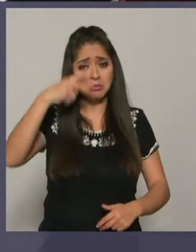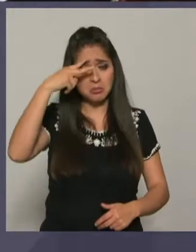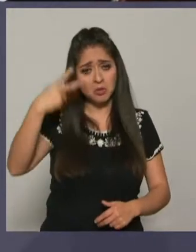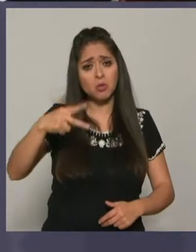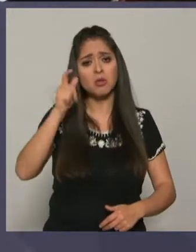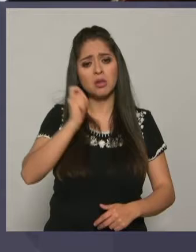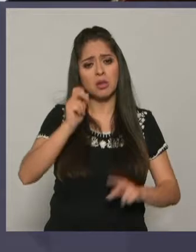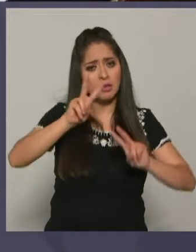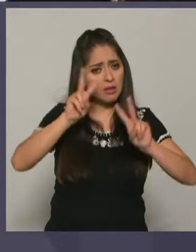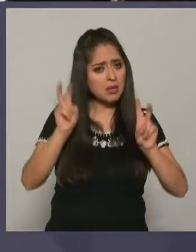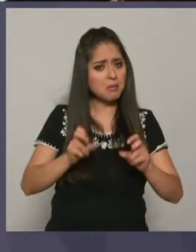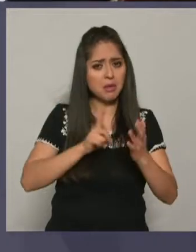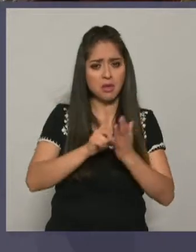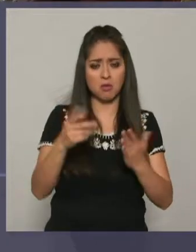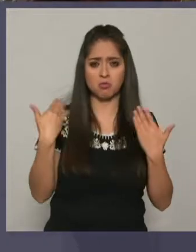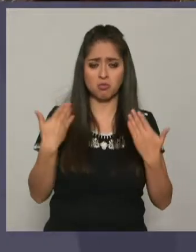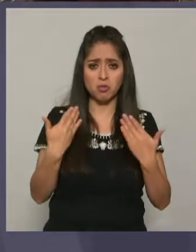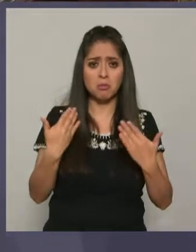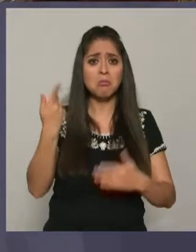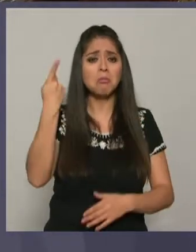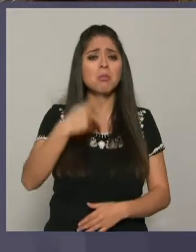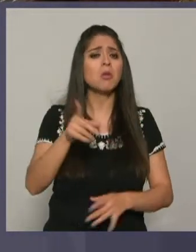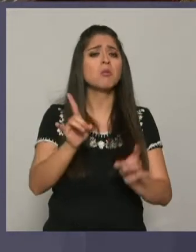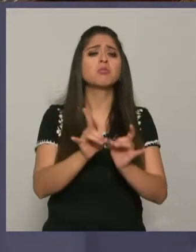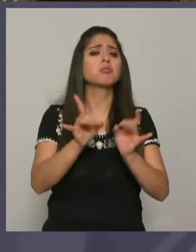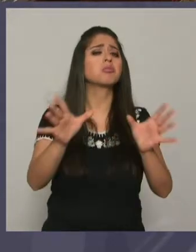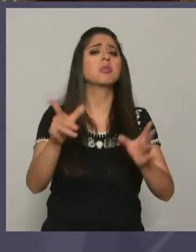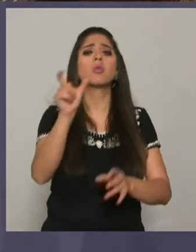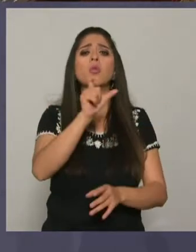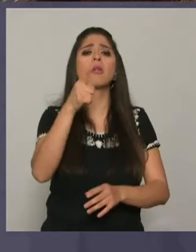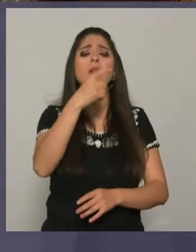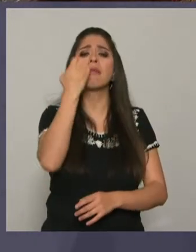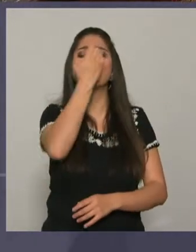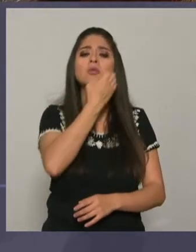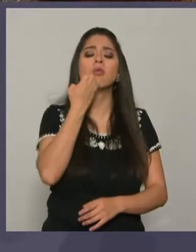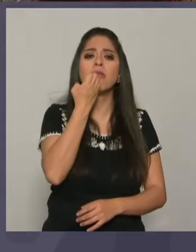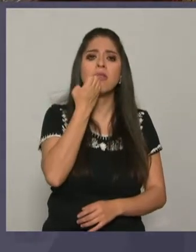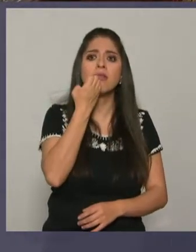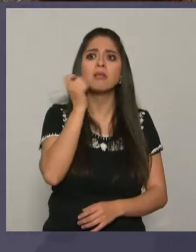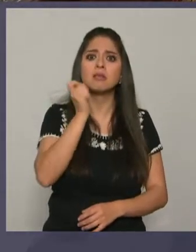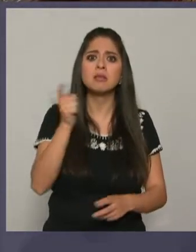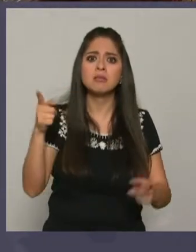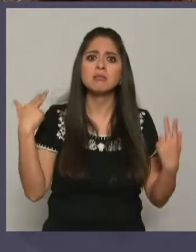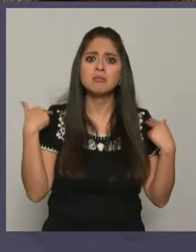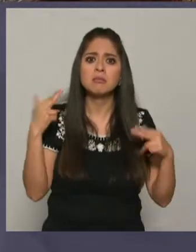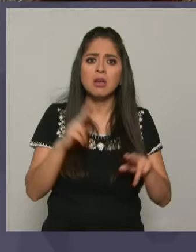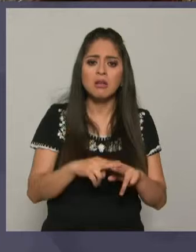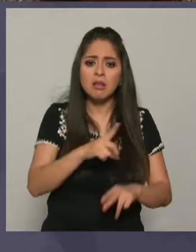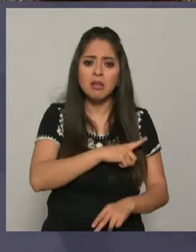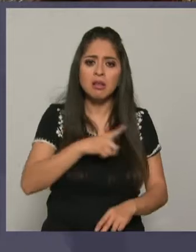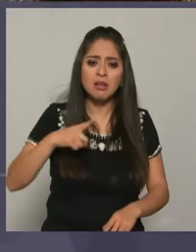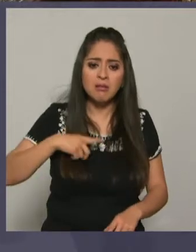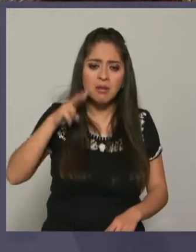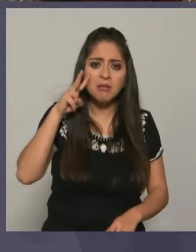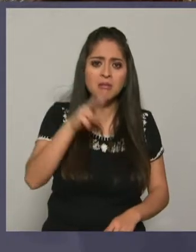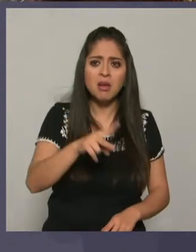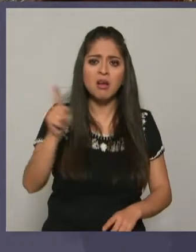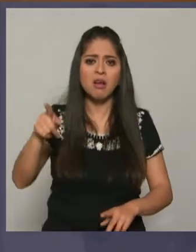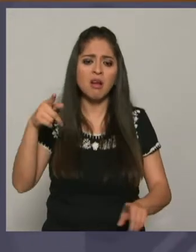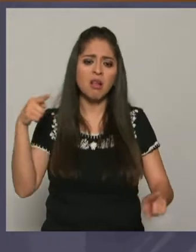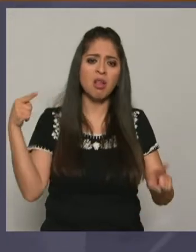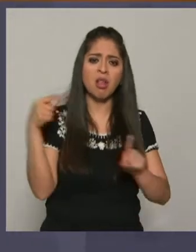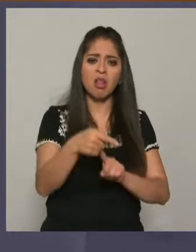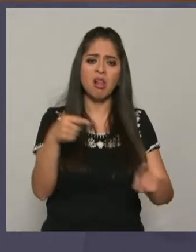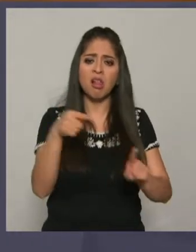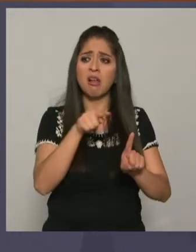materia de derechos. Pero, ¿qué va a pasar el día que lleguen a las escuelas y de pronto los maestros tengan que enfrentar pues las acusaciones de que